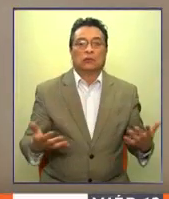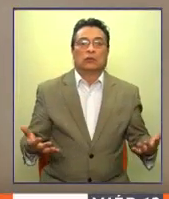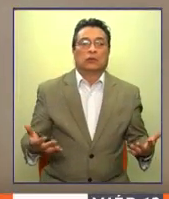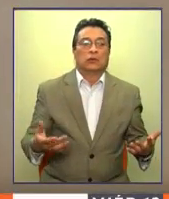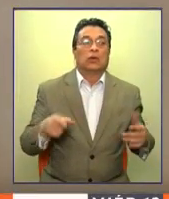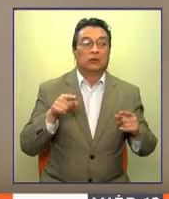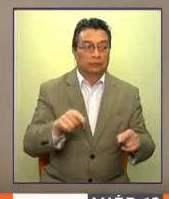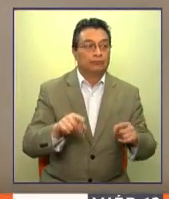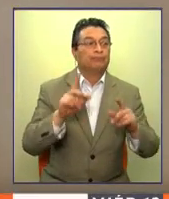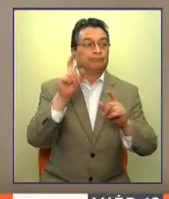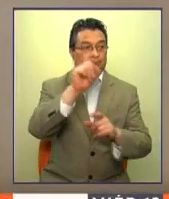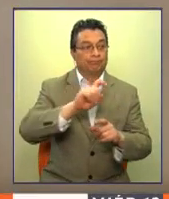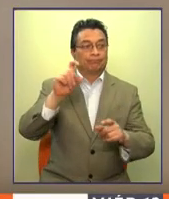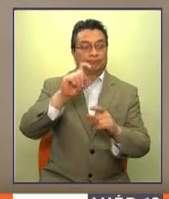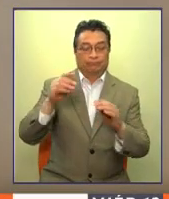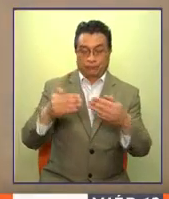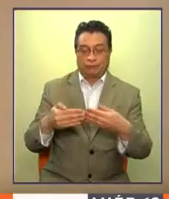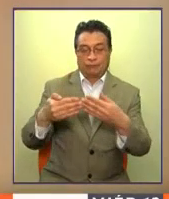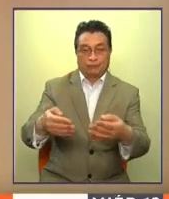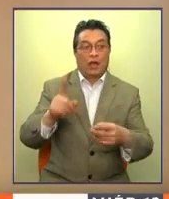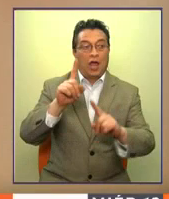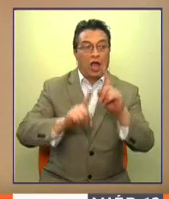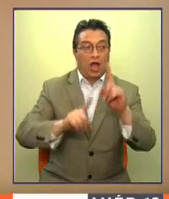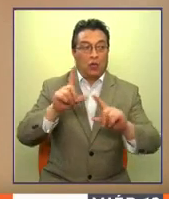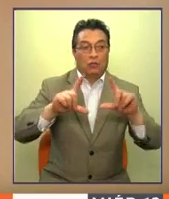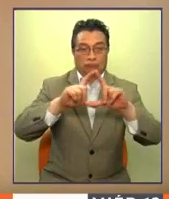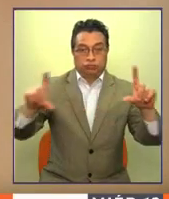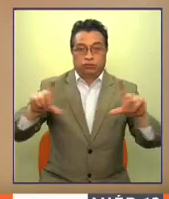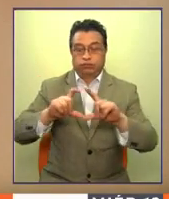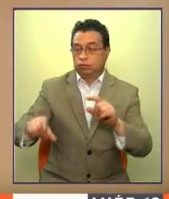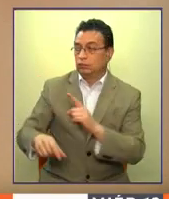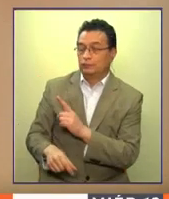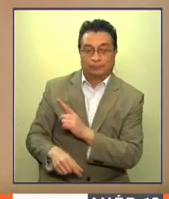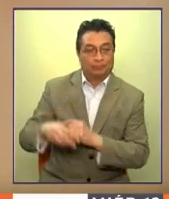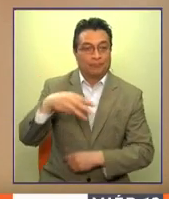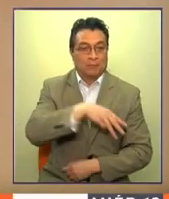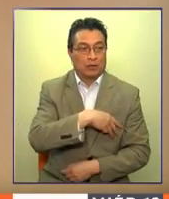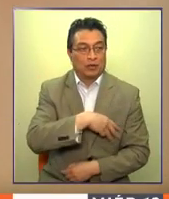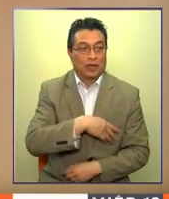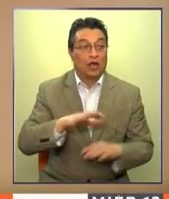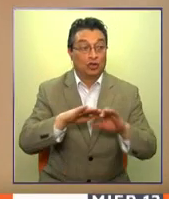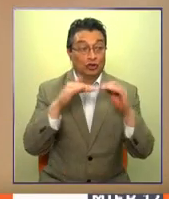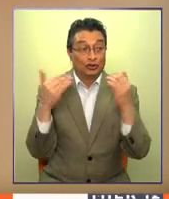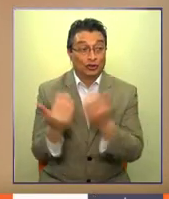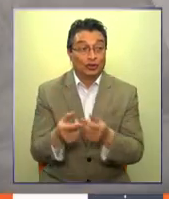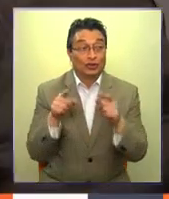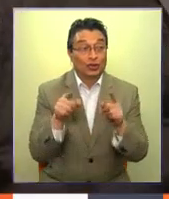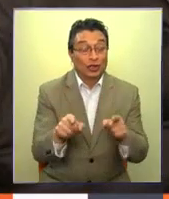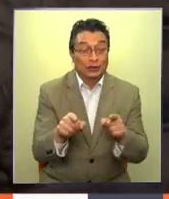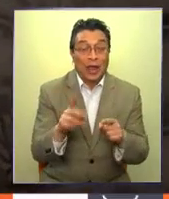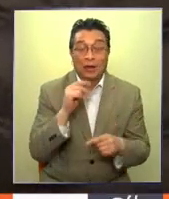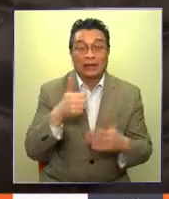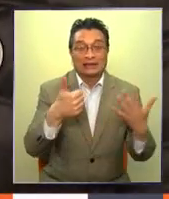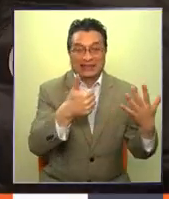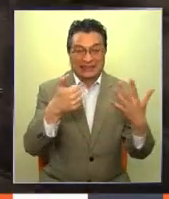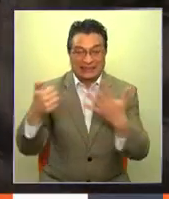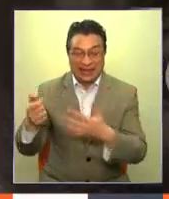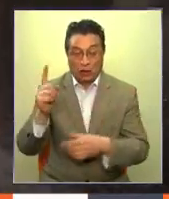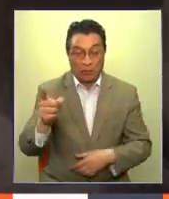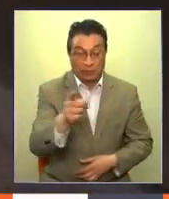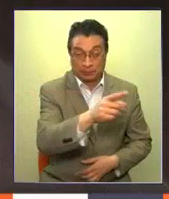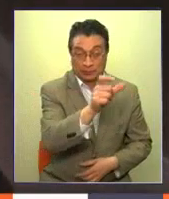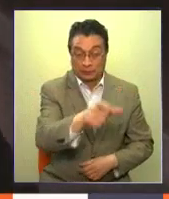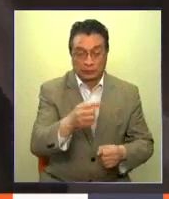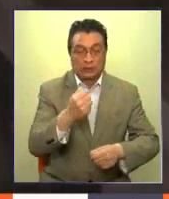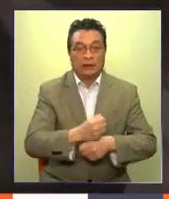con estos rayados en las puertas de algunos recintos de la región metropolitana. En total serían más de 600 profesionales de esa llamada primera